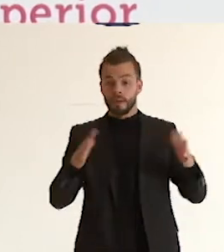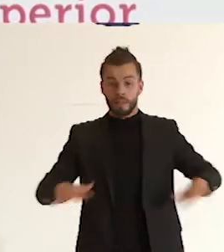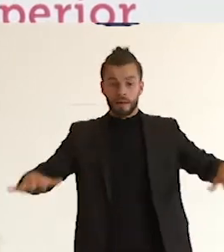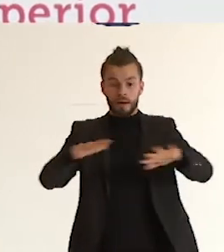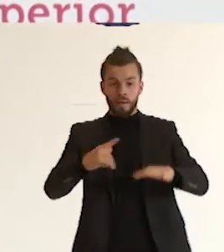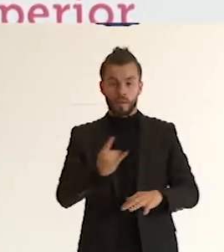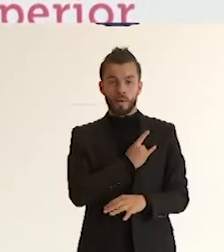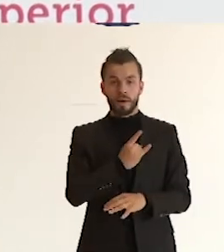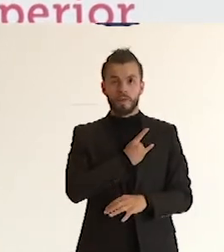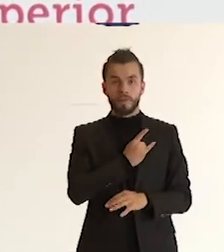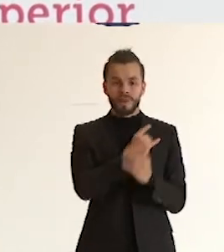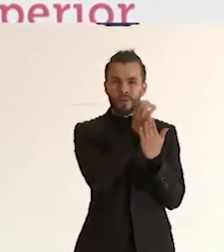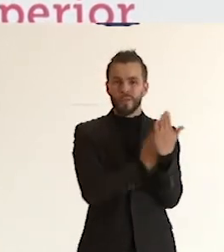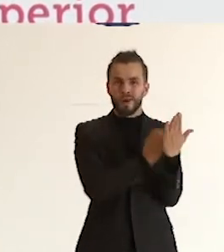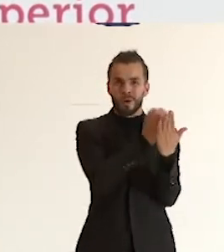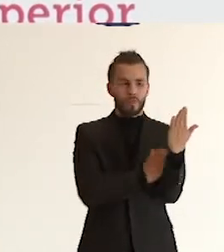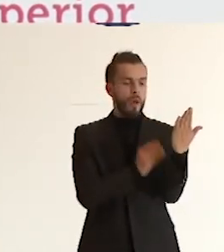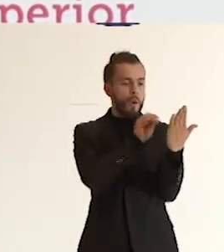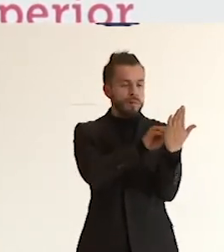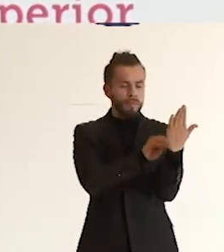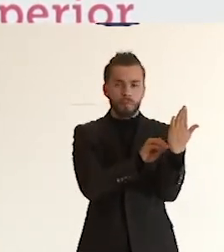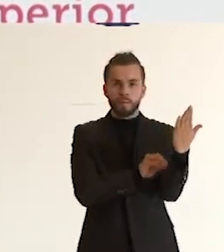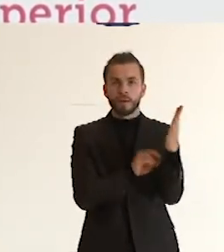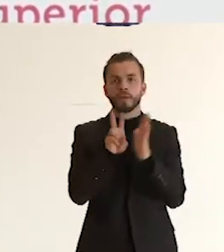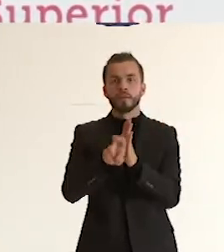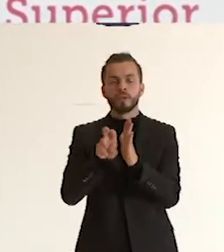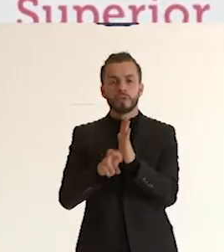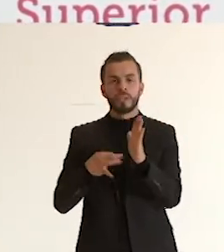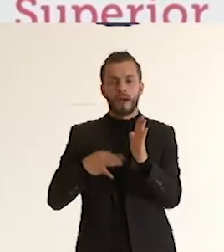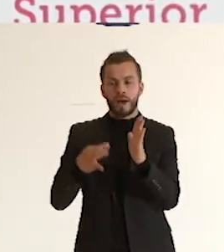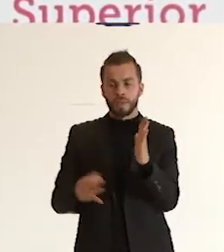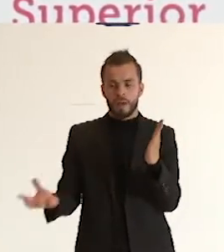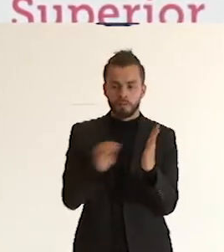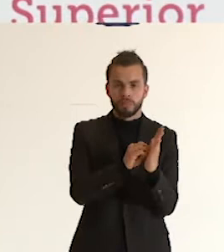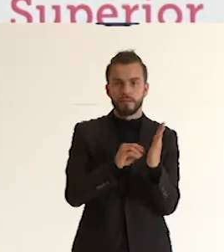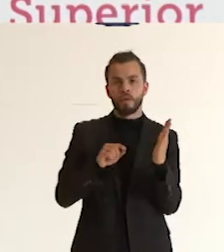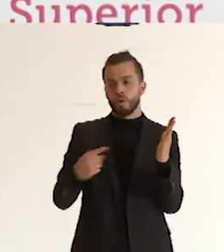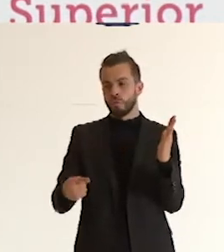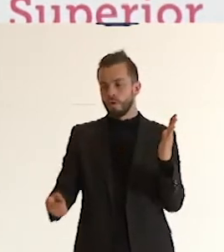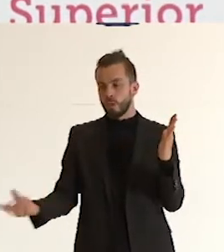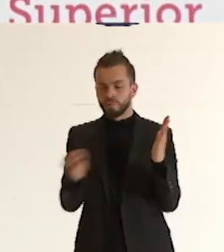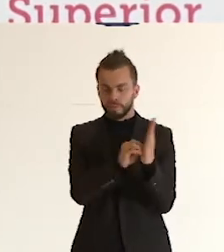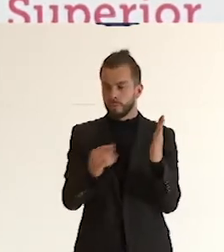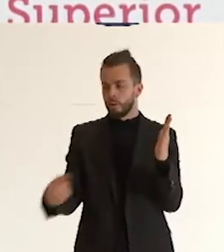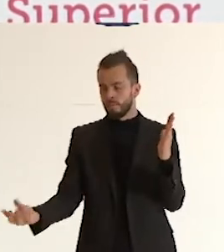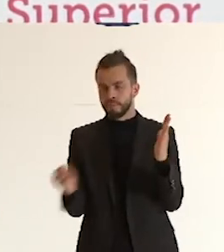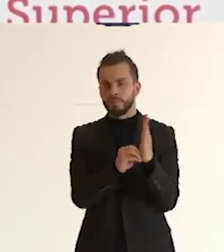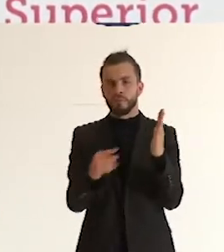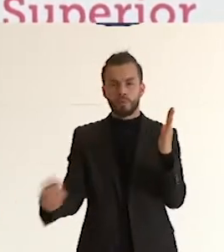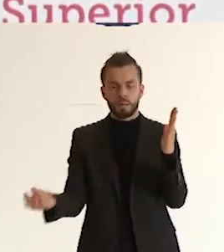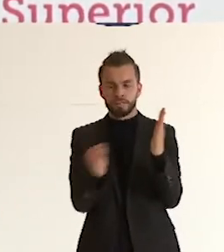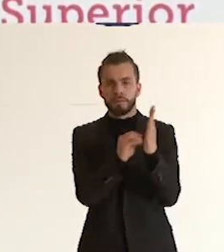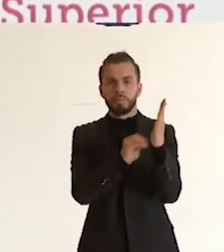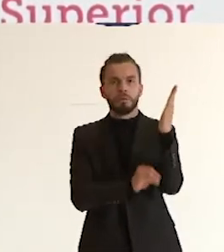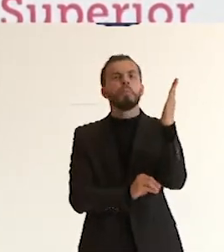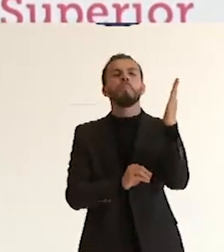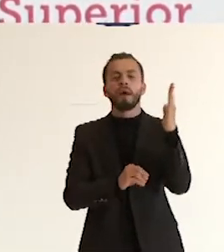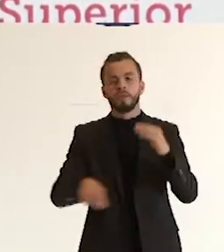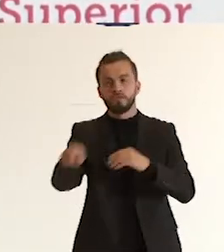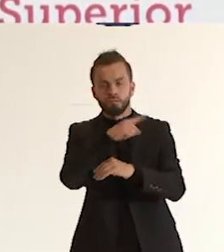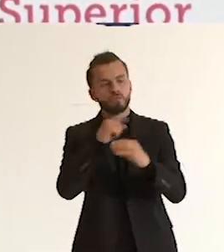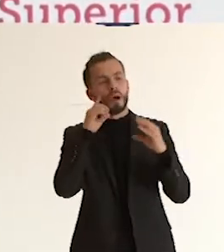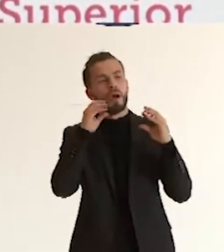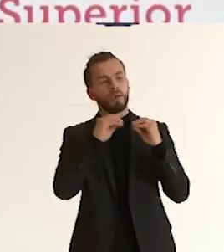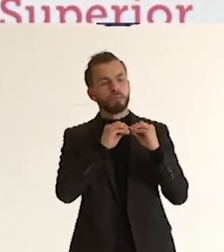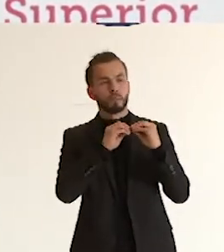las distintas teorías éticas que existen para que esas teorías éticas iluminen el camino de la deliberación el